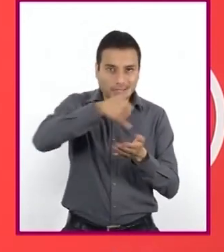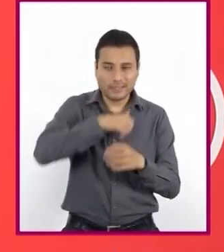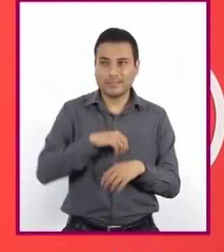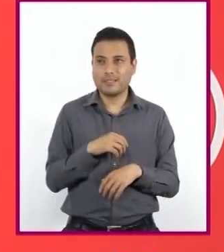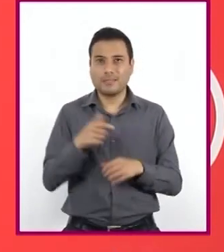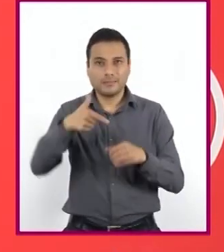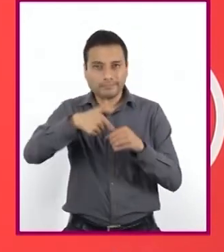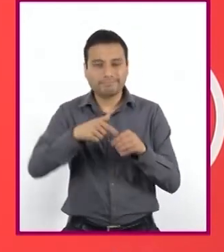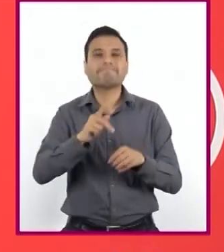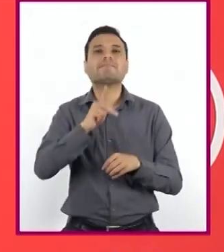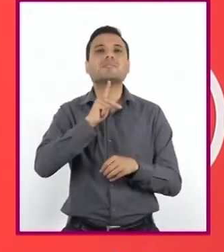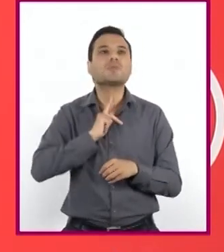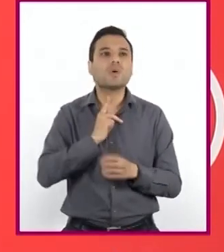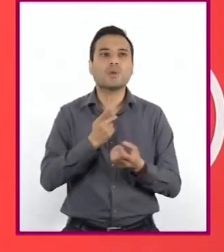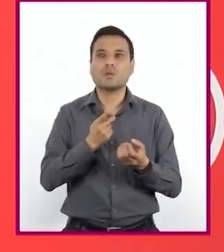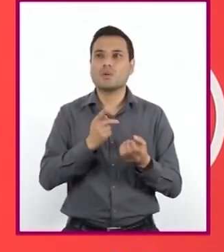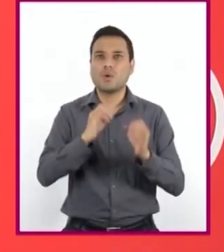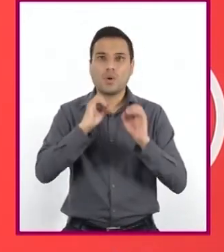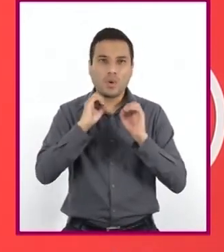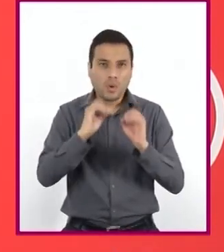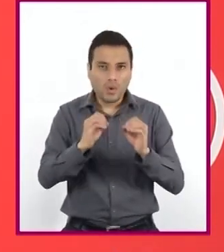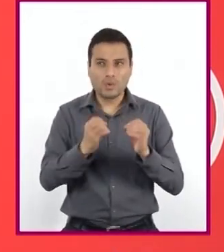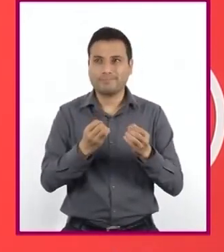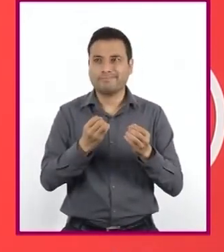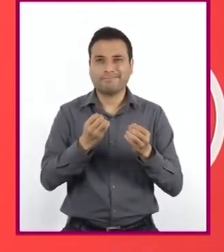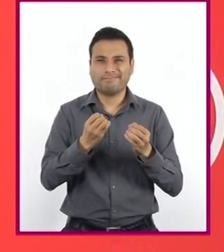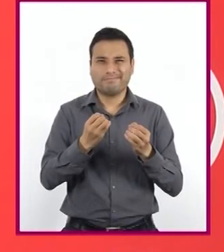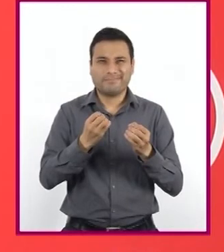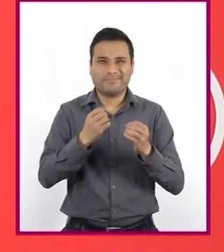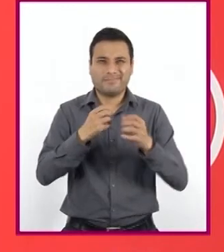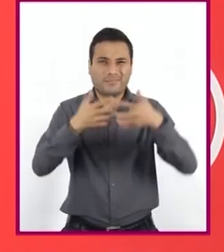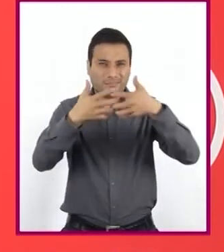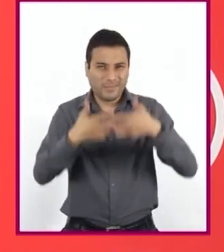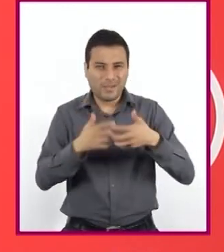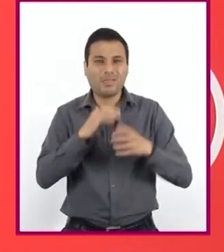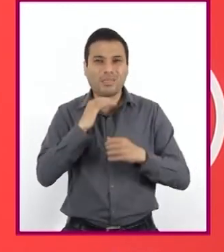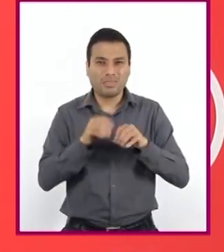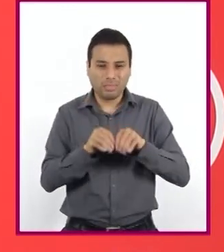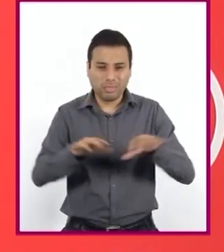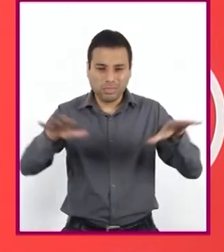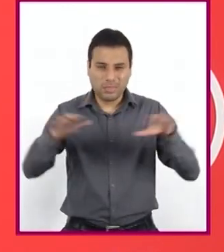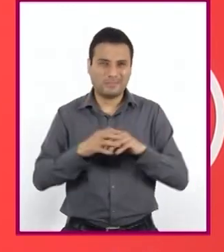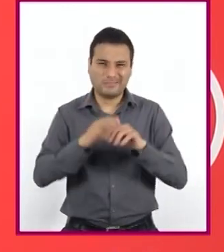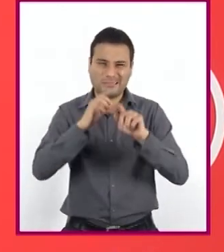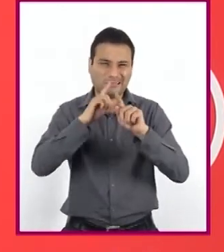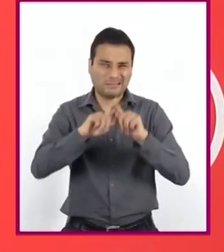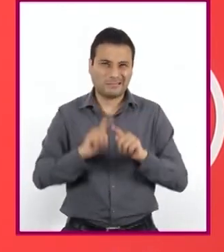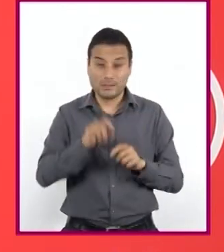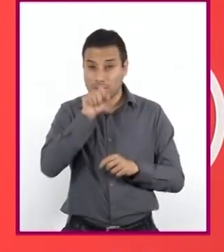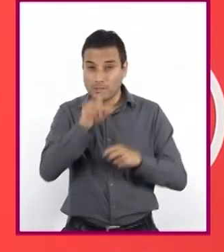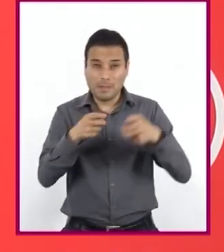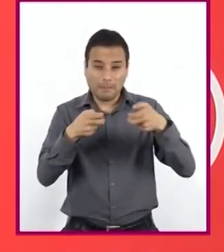de combustibles, disolventes industriales, así como miles de tipos de microorganismos.